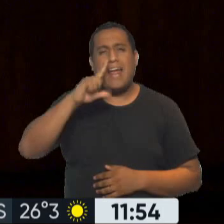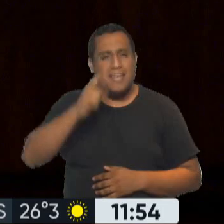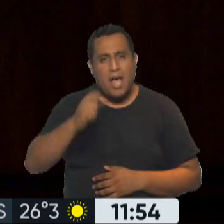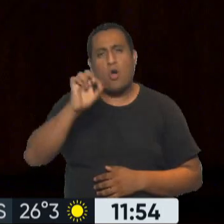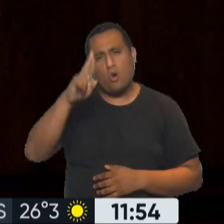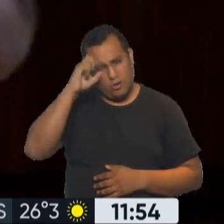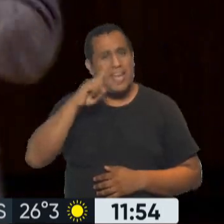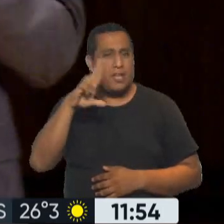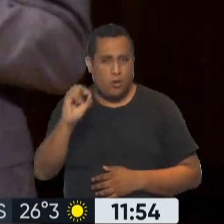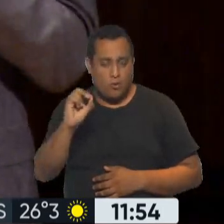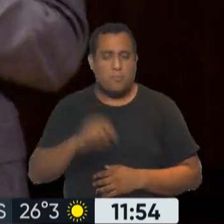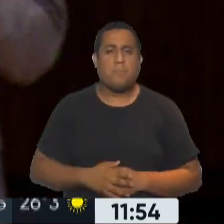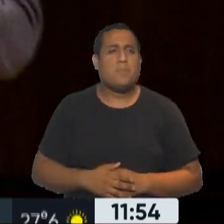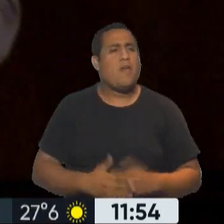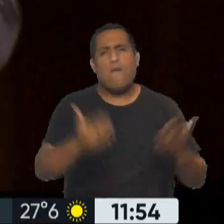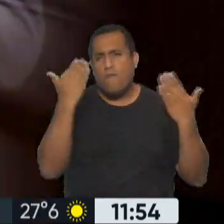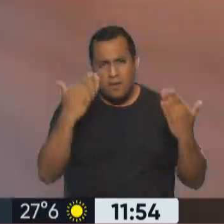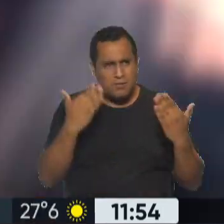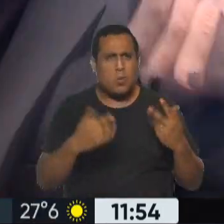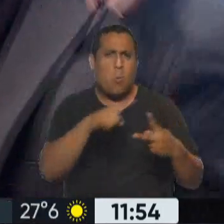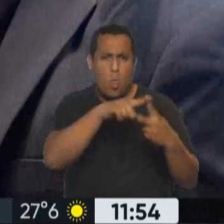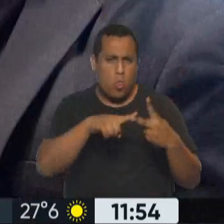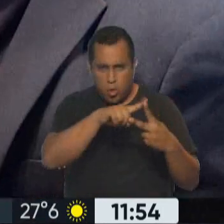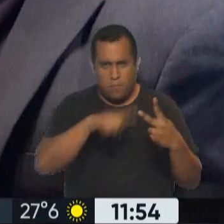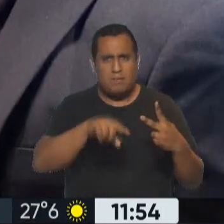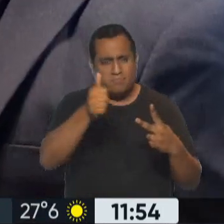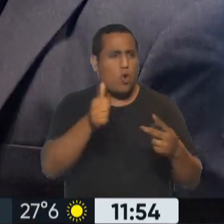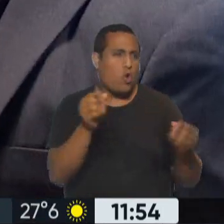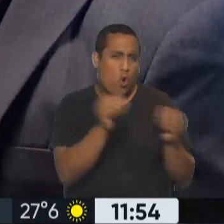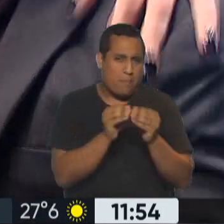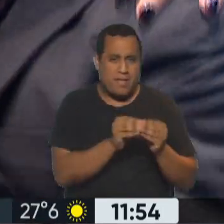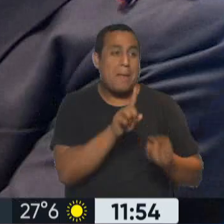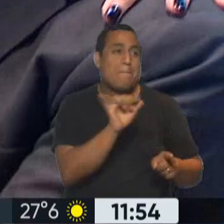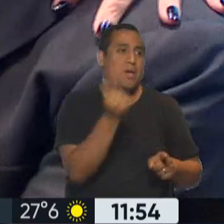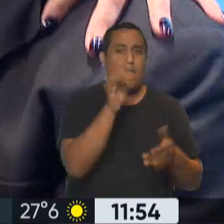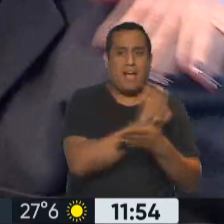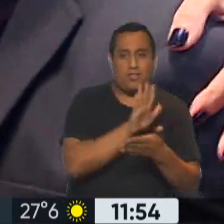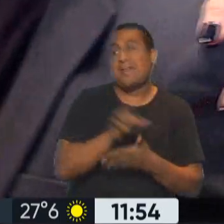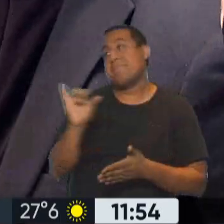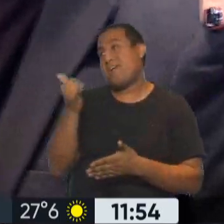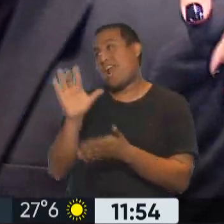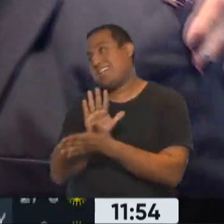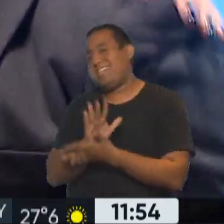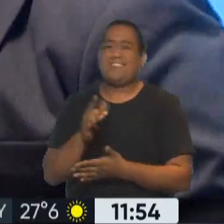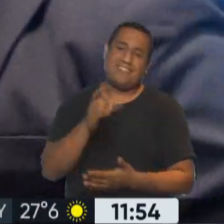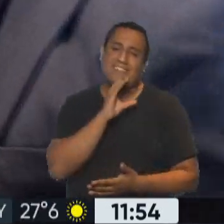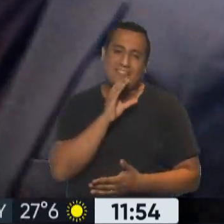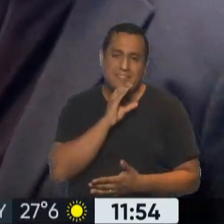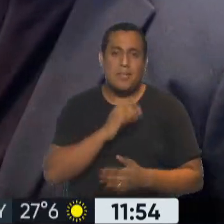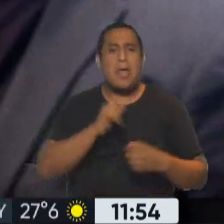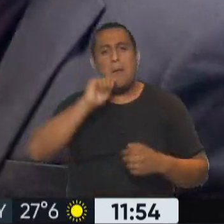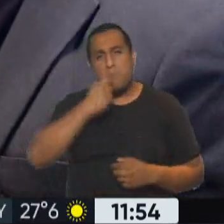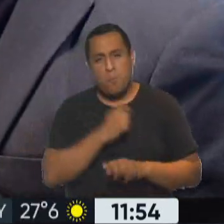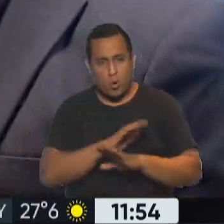tengo que felicitar por doble partida. ¡Qué alegría! Porque fueron compañeros. Mejor actor. Estamos con la mejor actriz. ¡Qué hermosura! Y